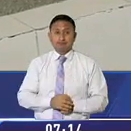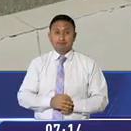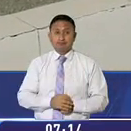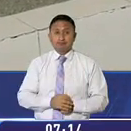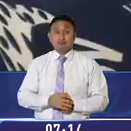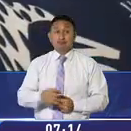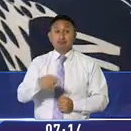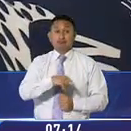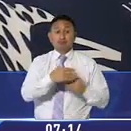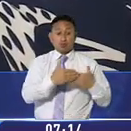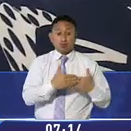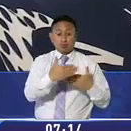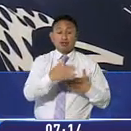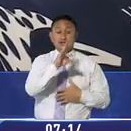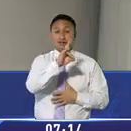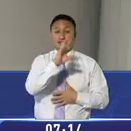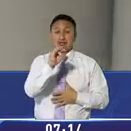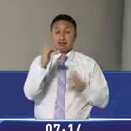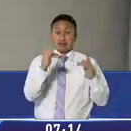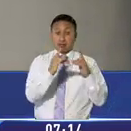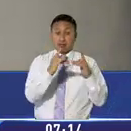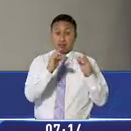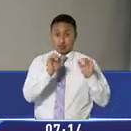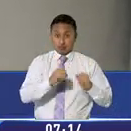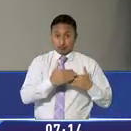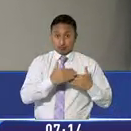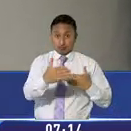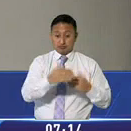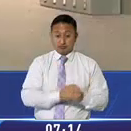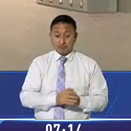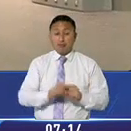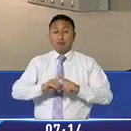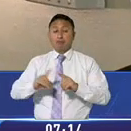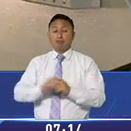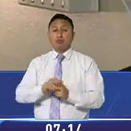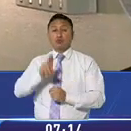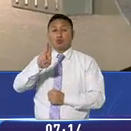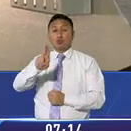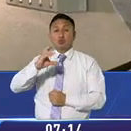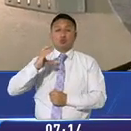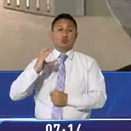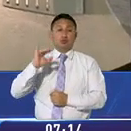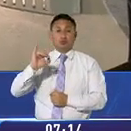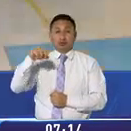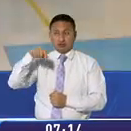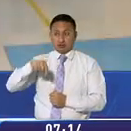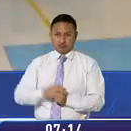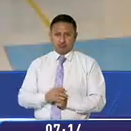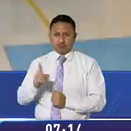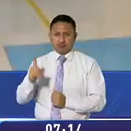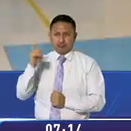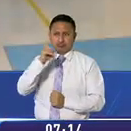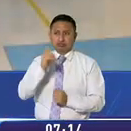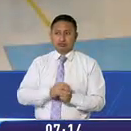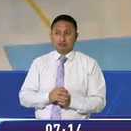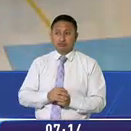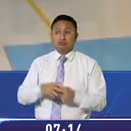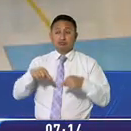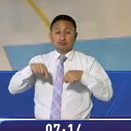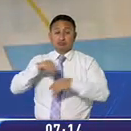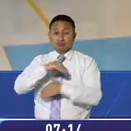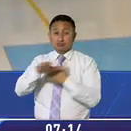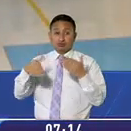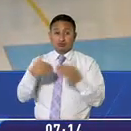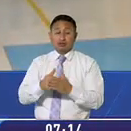hasta 70 camas. La situación en la unidad de cuidados intensivos es un poco más complicada. Aquí se aperturaron todas las